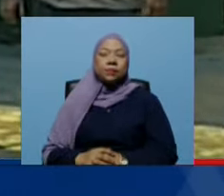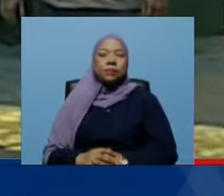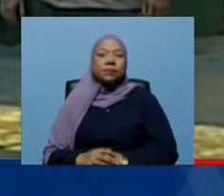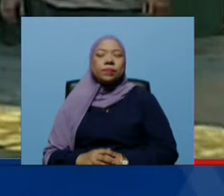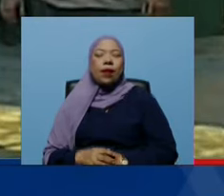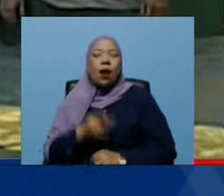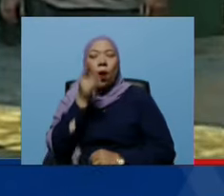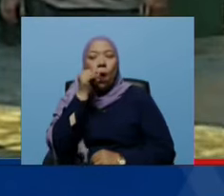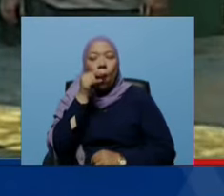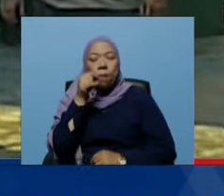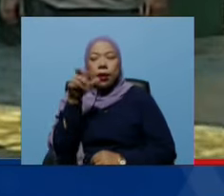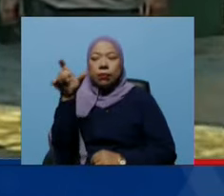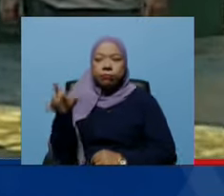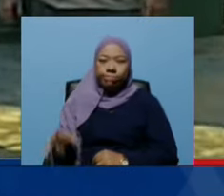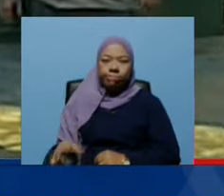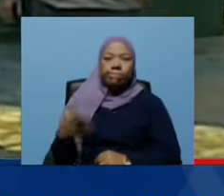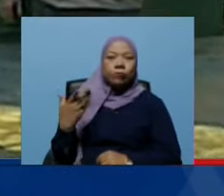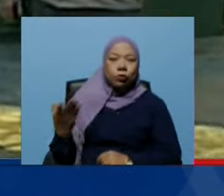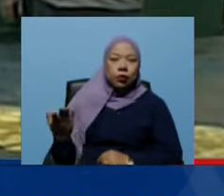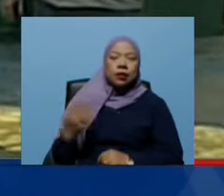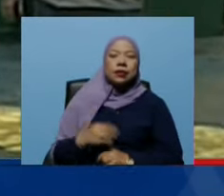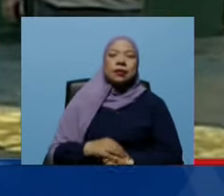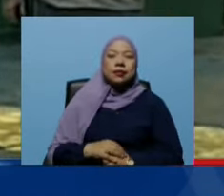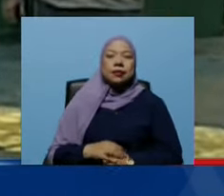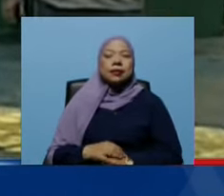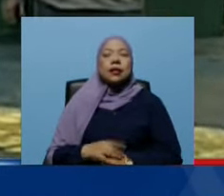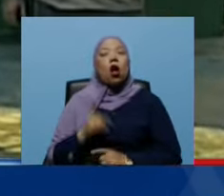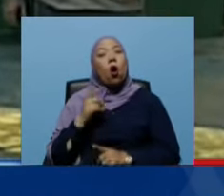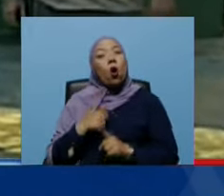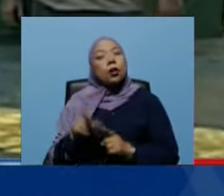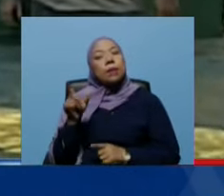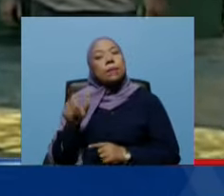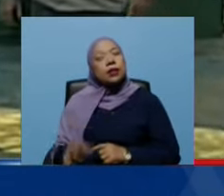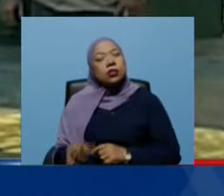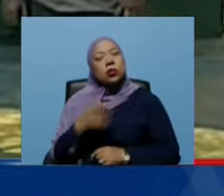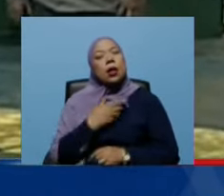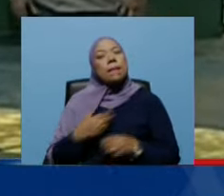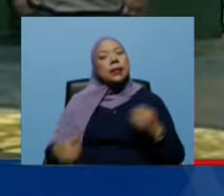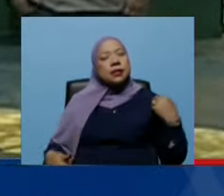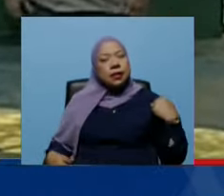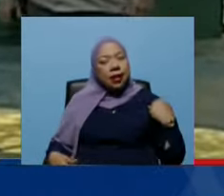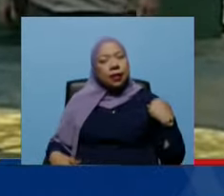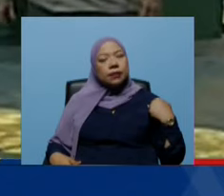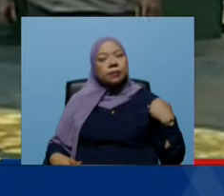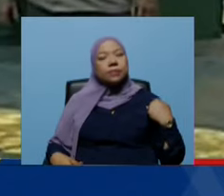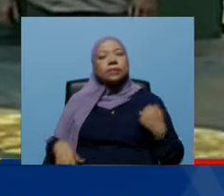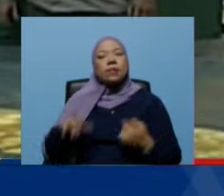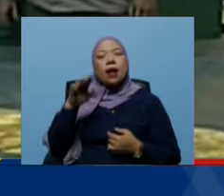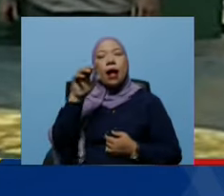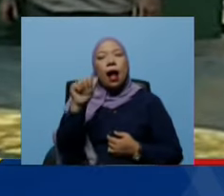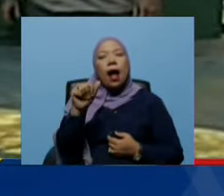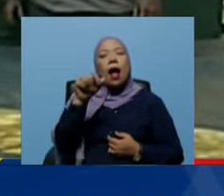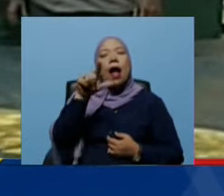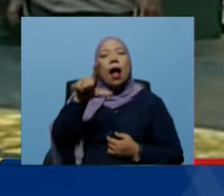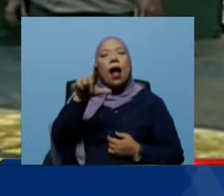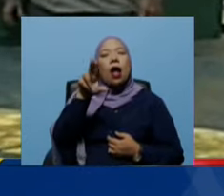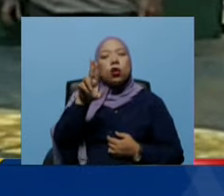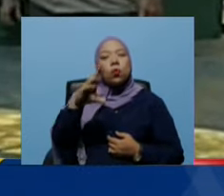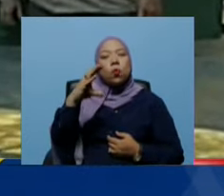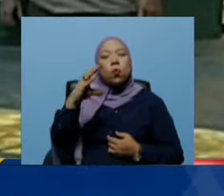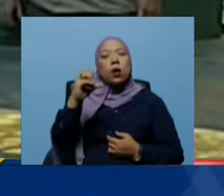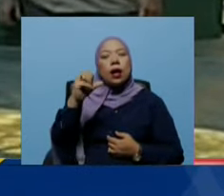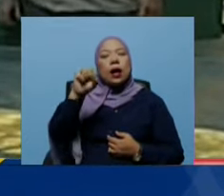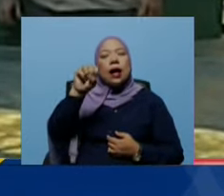Y después tenemos a Rafael Hernández, presidente ejecutivo de Alucasa, Ángel